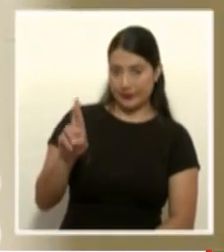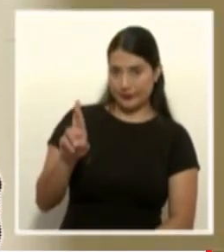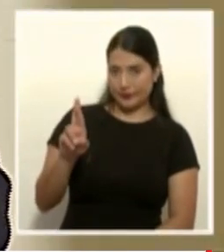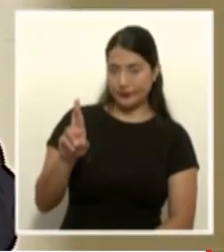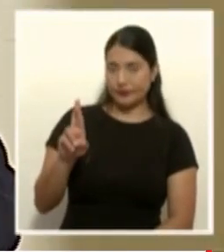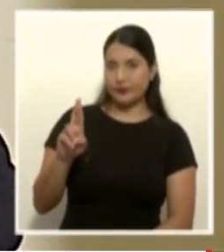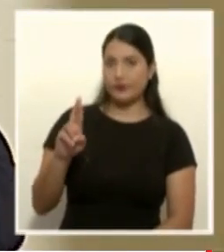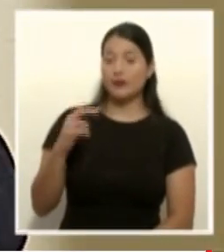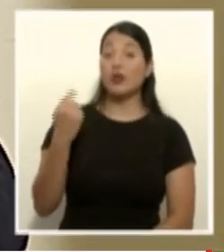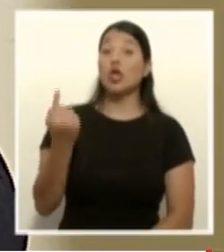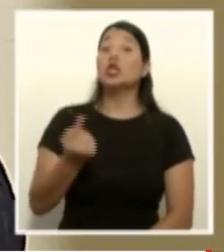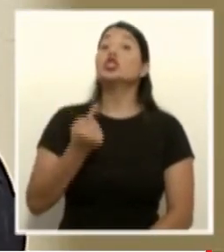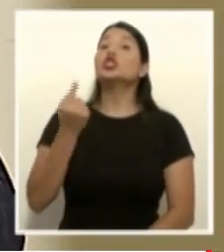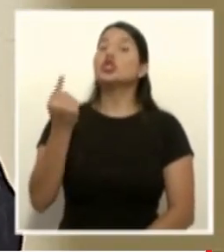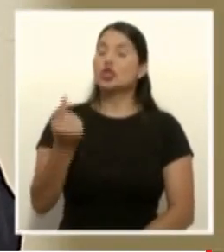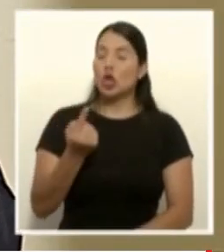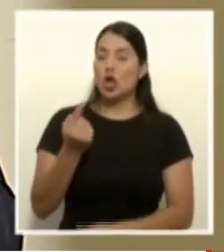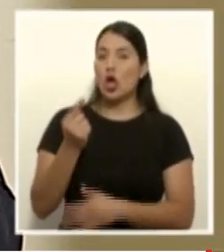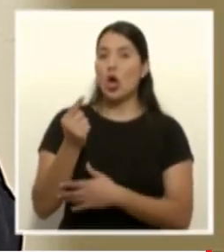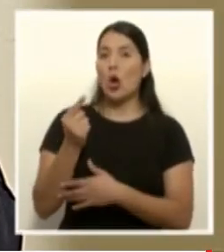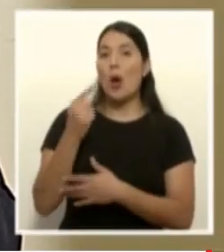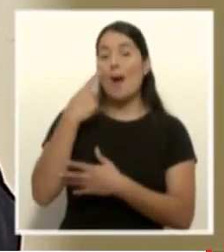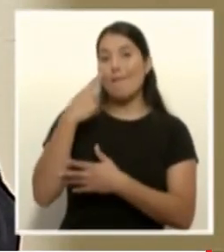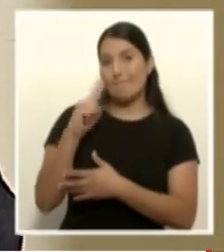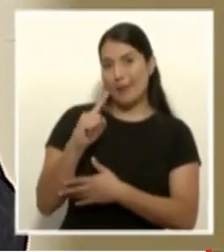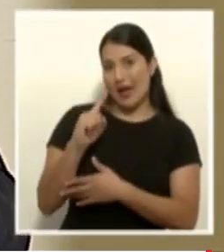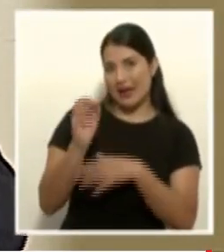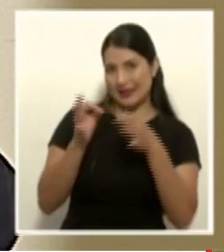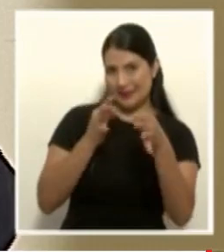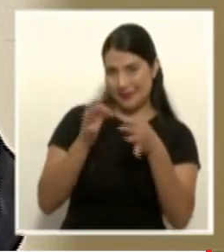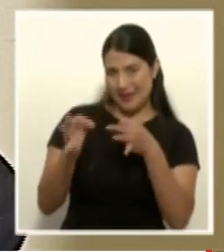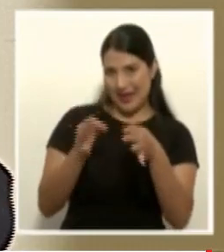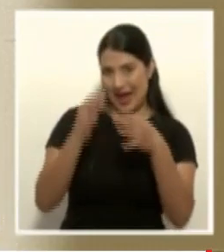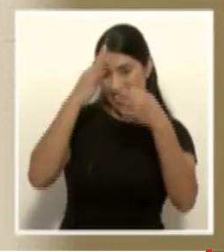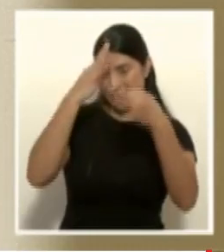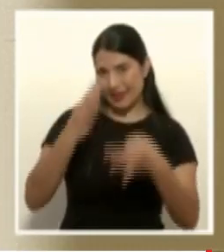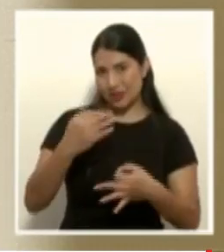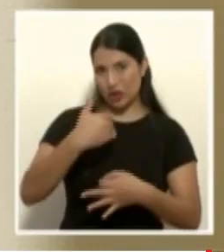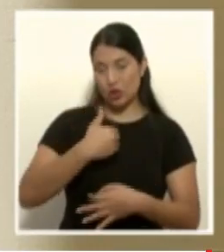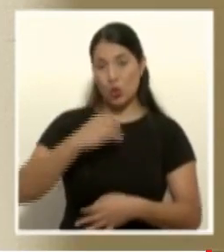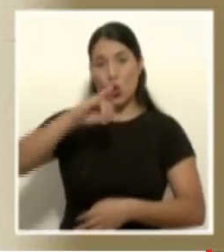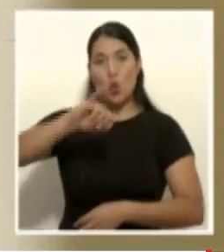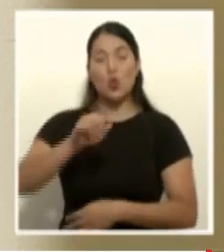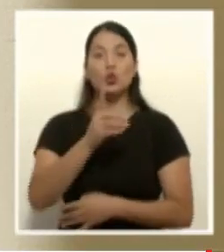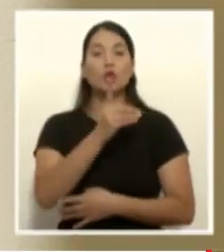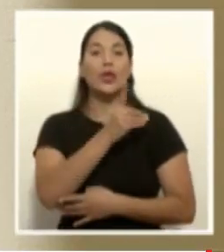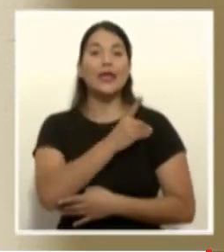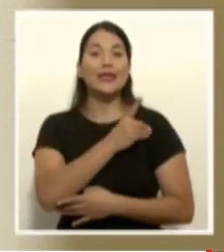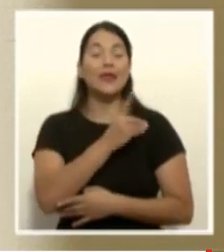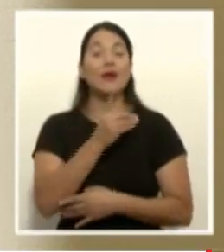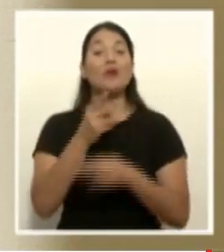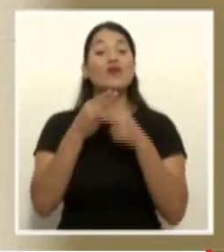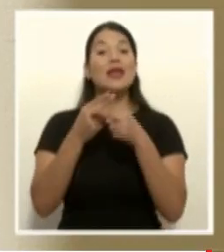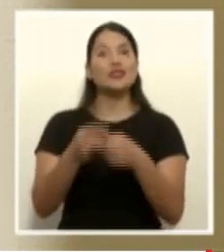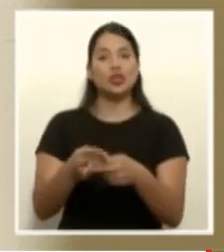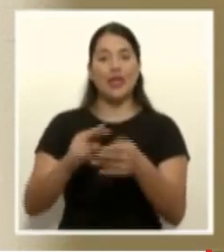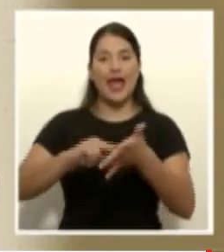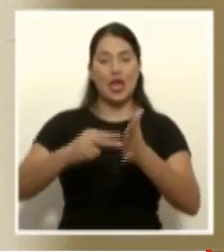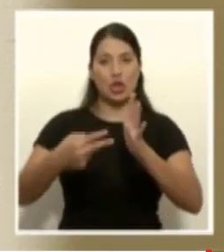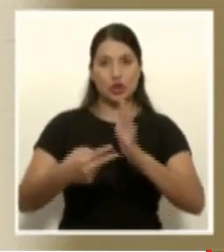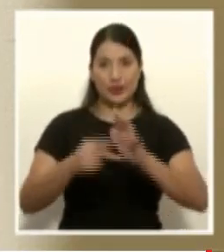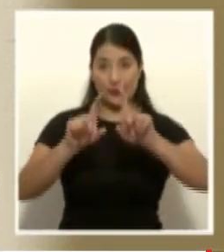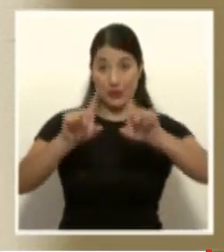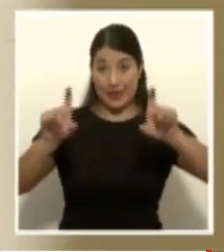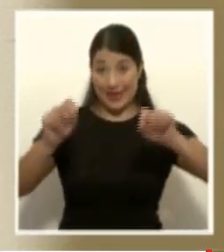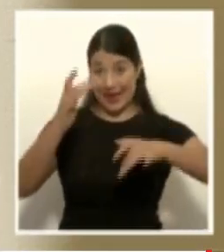Nada más para repasar la decisión que había tomado la Junta Directiva de ampliar la definición de incapacidad. Hay